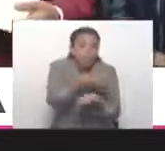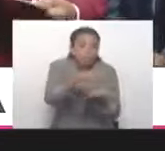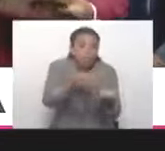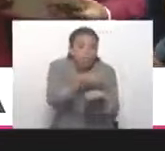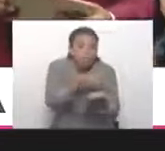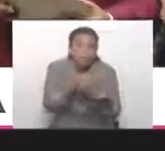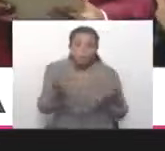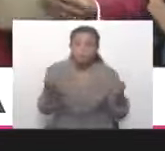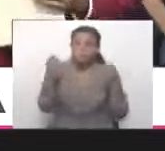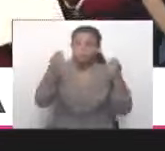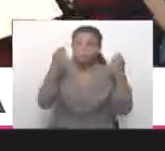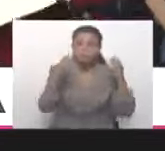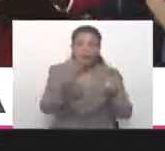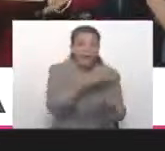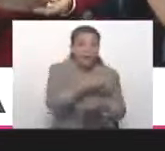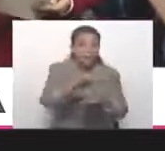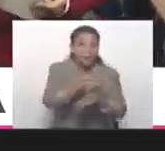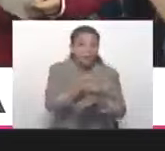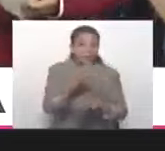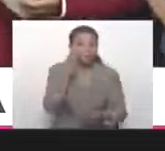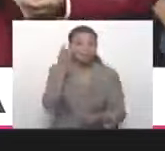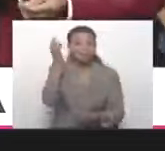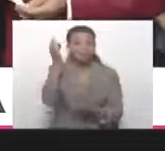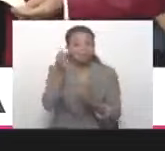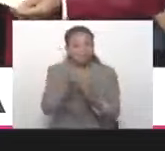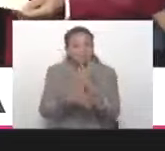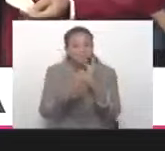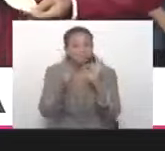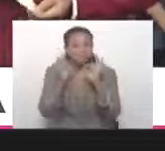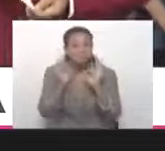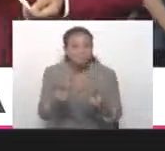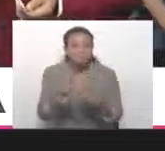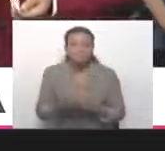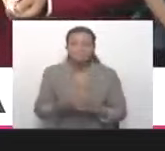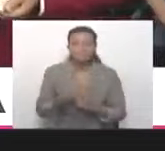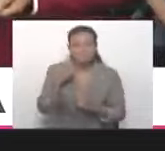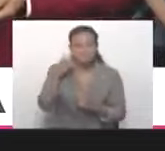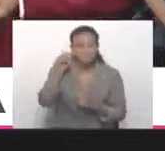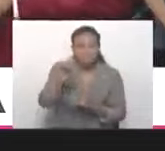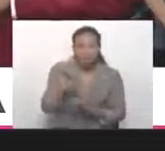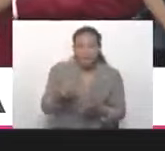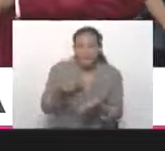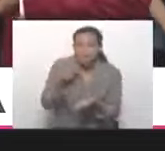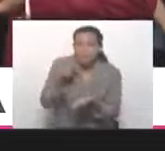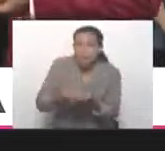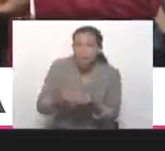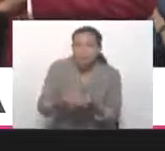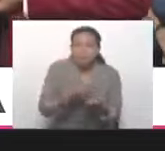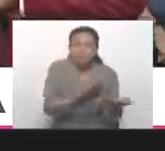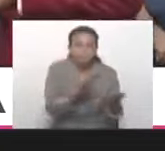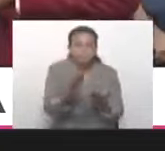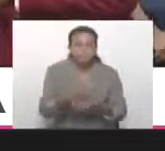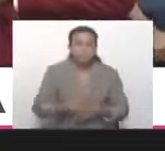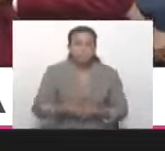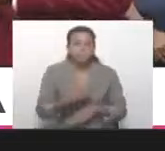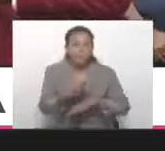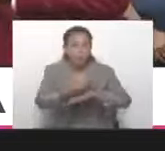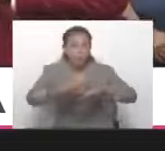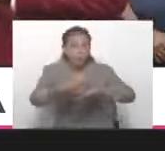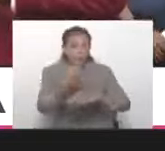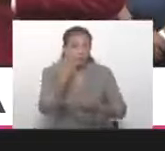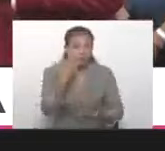Mira, esto cae como anillo al dedo. Yo llamo al capitán Escalona. ¡Que pase, Escalona!